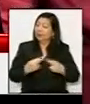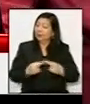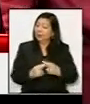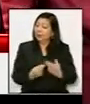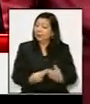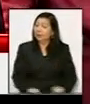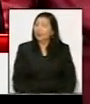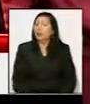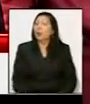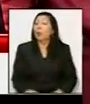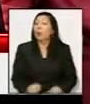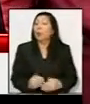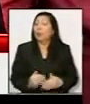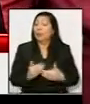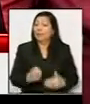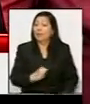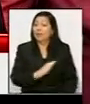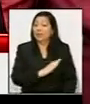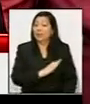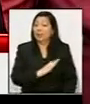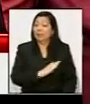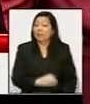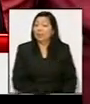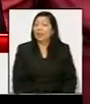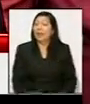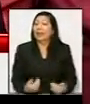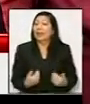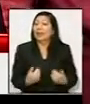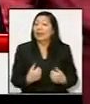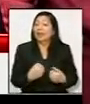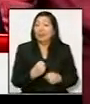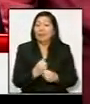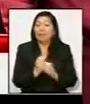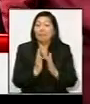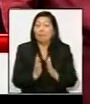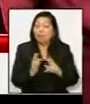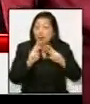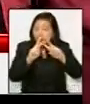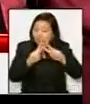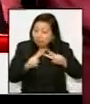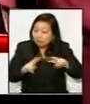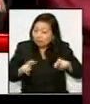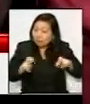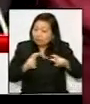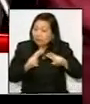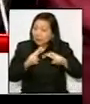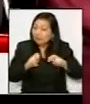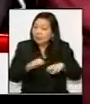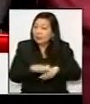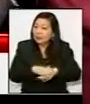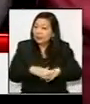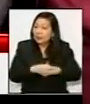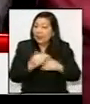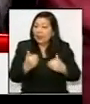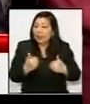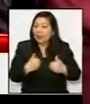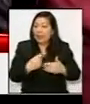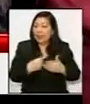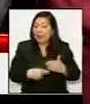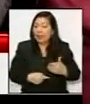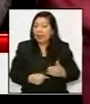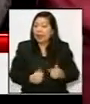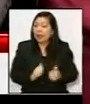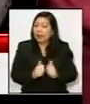y cuando pasa el fiscal lo que tiene que ser en formalizar la investigación y en la intención preparatoria tiene que